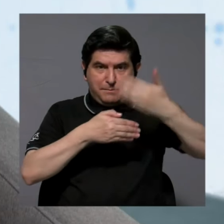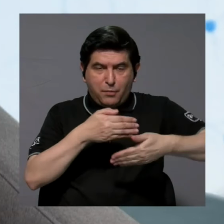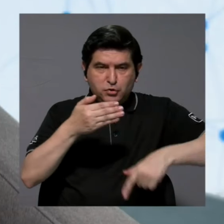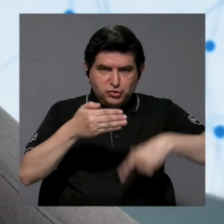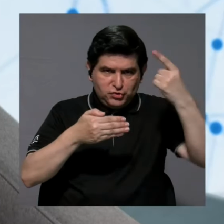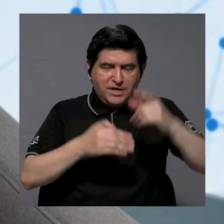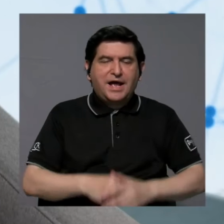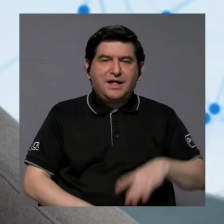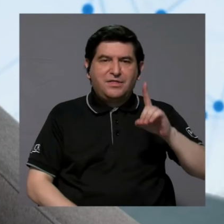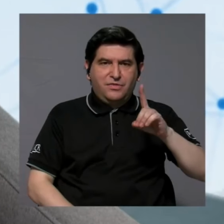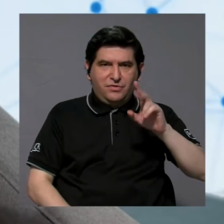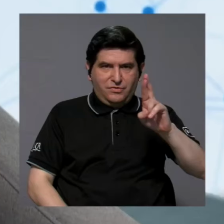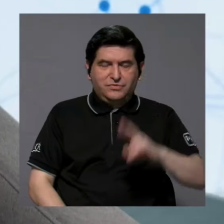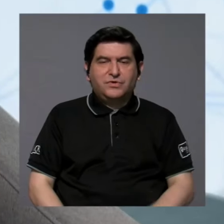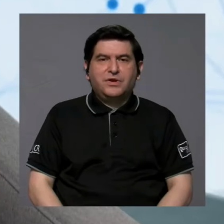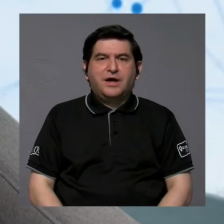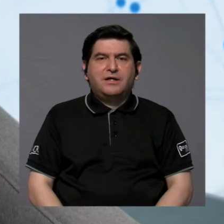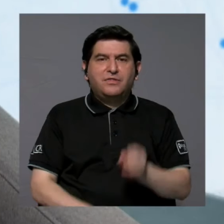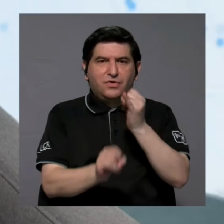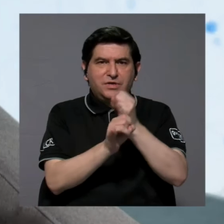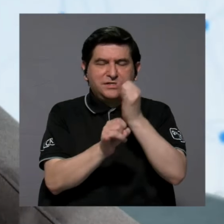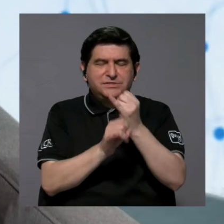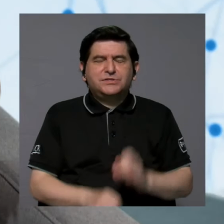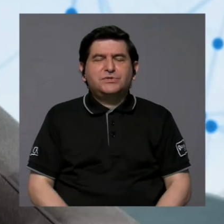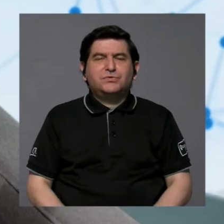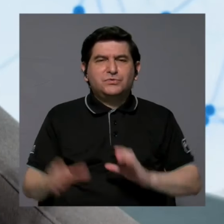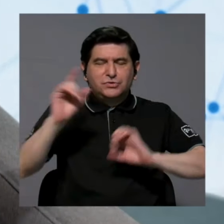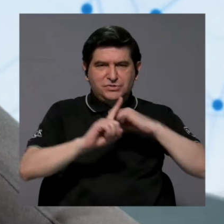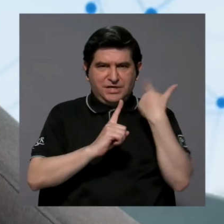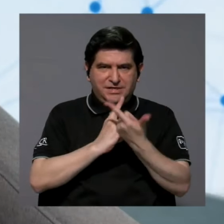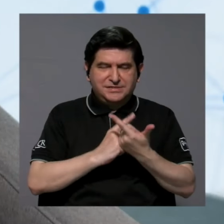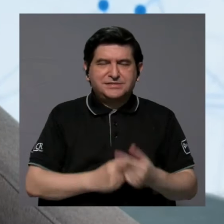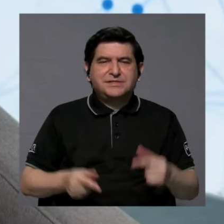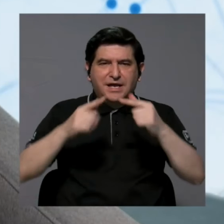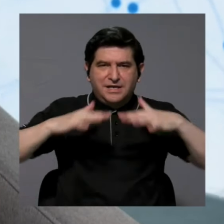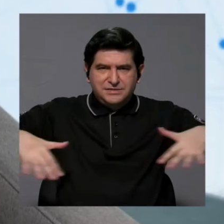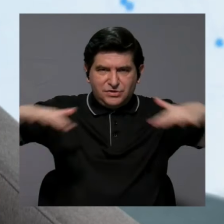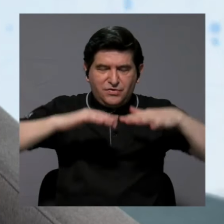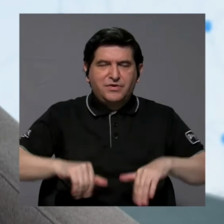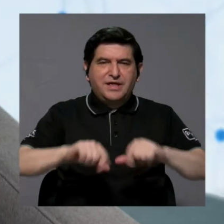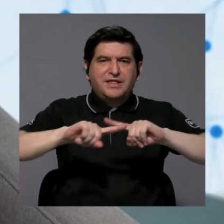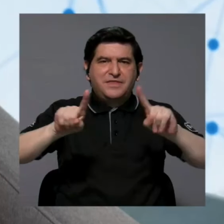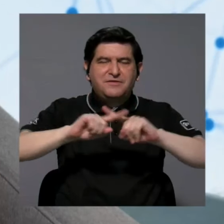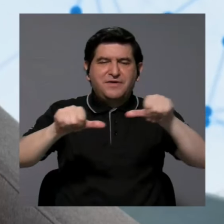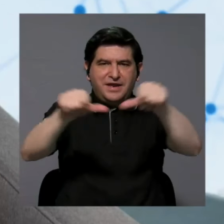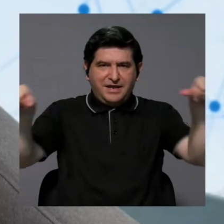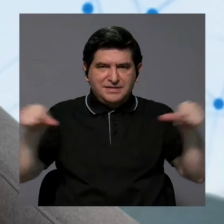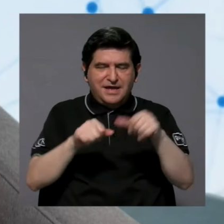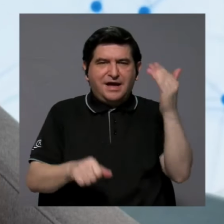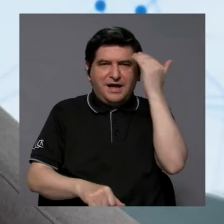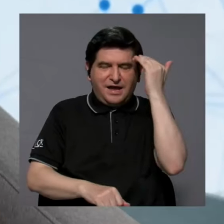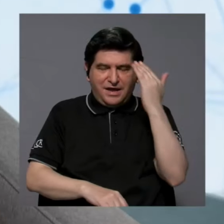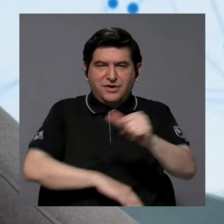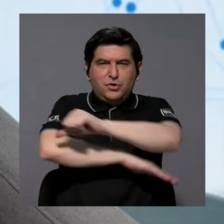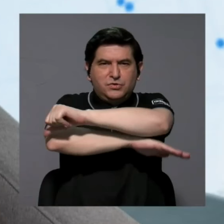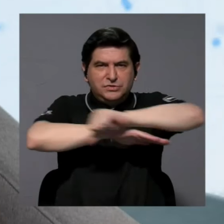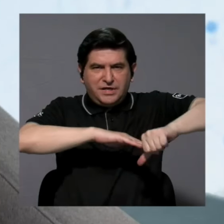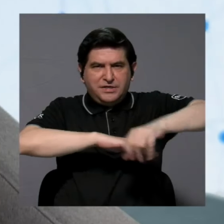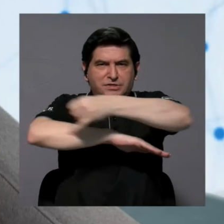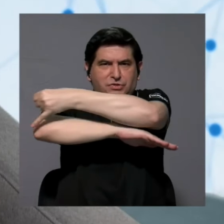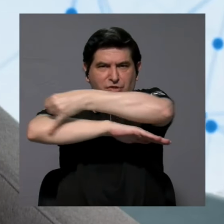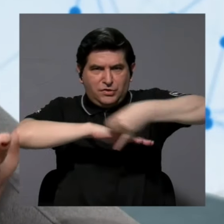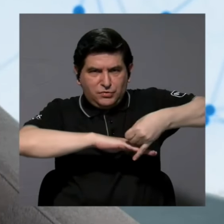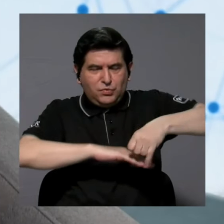cercanía de Instituto de Investigaciones Sociales, Instituto de Geografía, de otras áreas del conocimiento, además de arquitectura, ingenierías